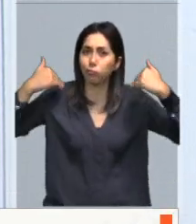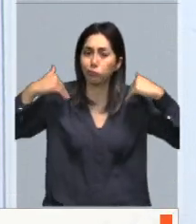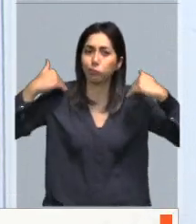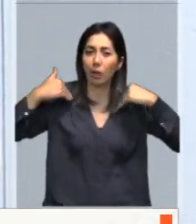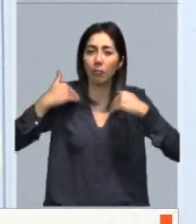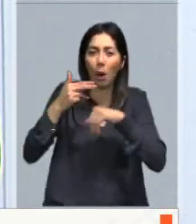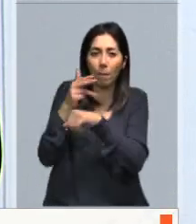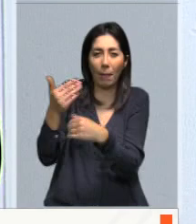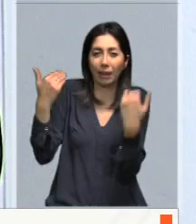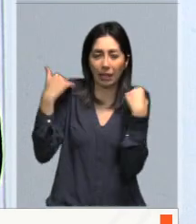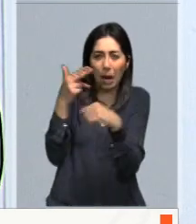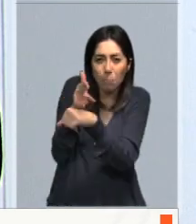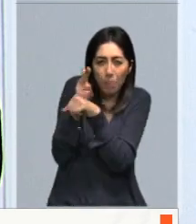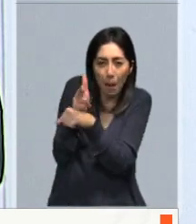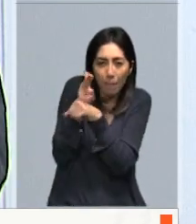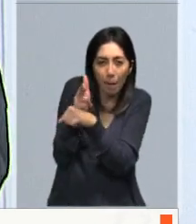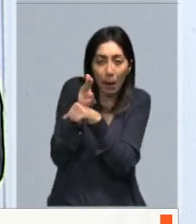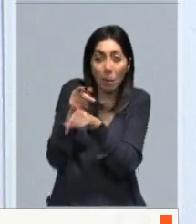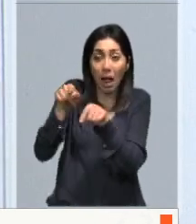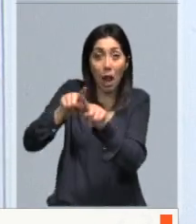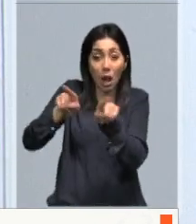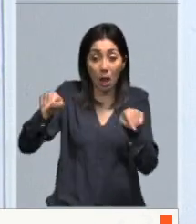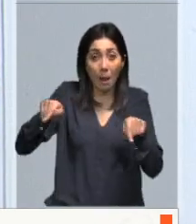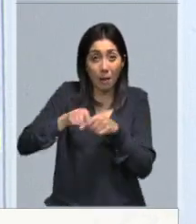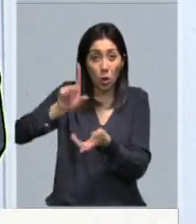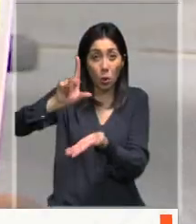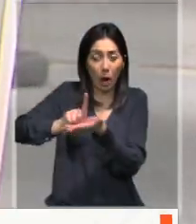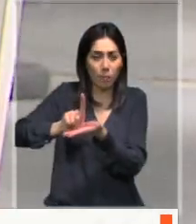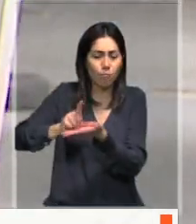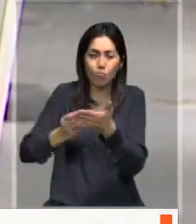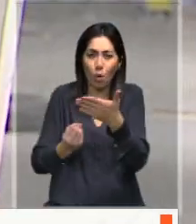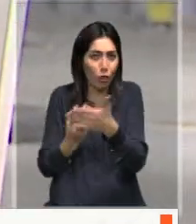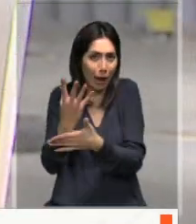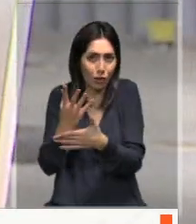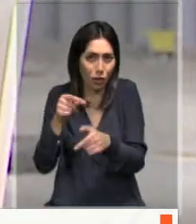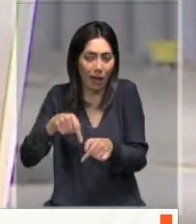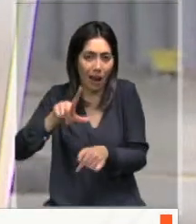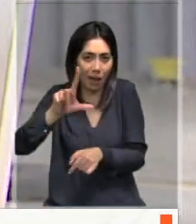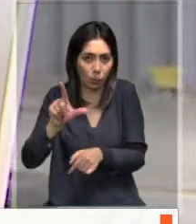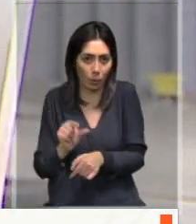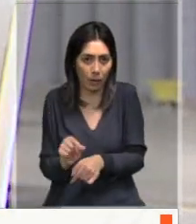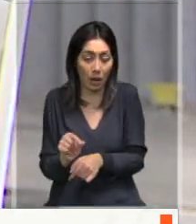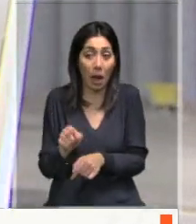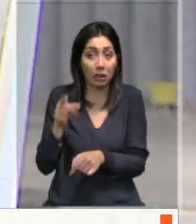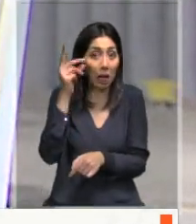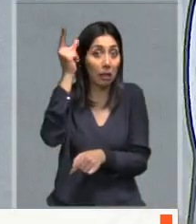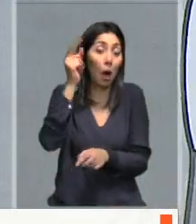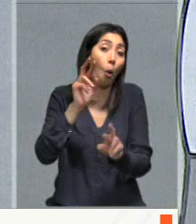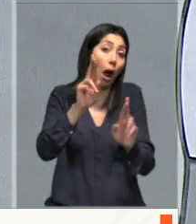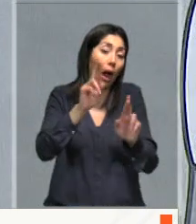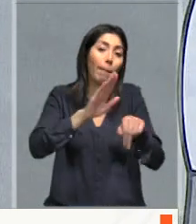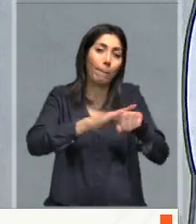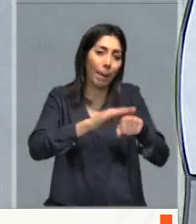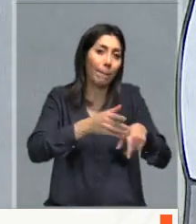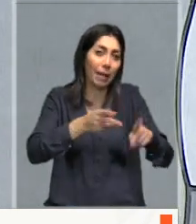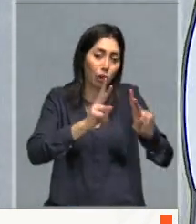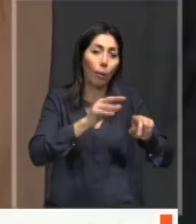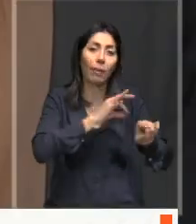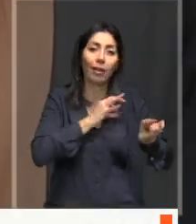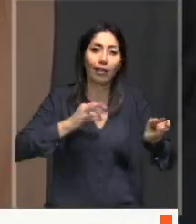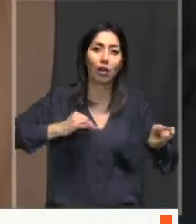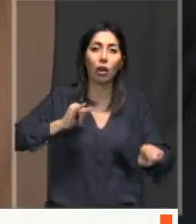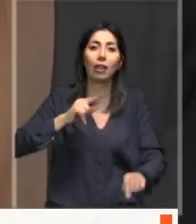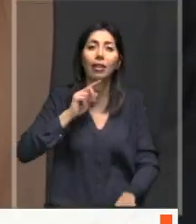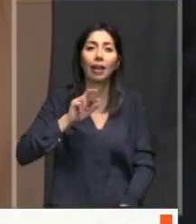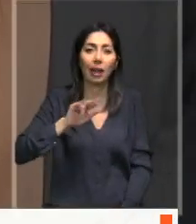que por lo demás es uno de los polígonos más modernos de Latinoamérica. Una idea que esperan sea autorizada por el Ministerio del Interior.